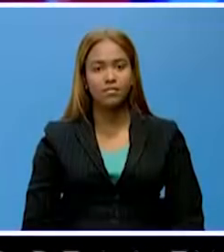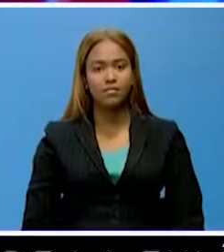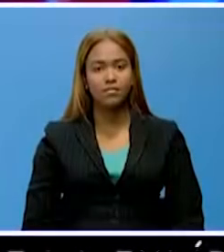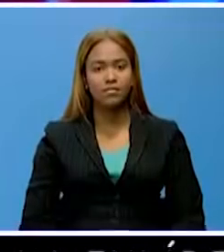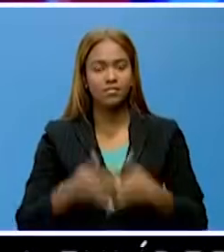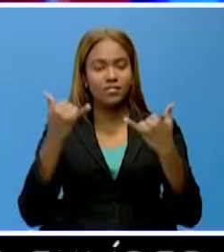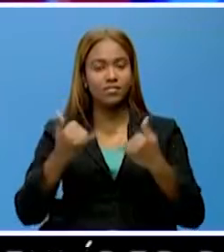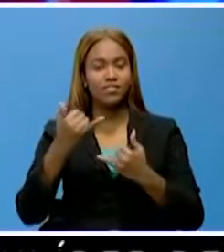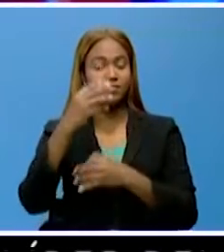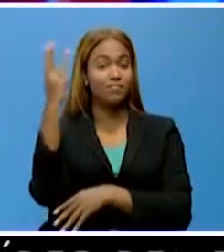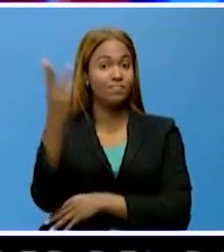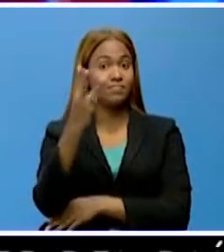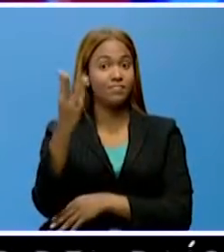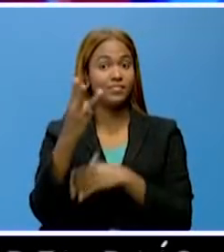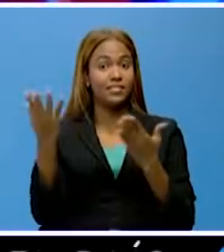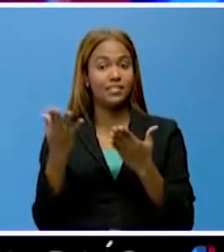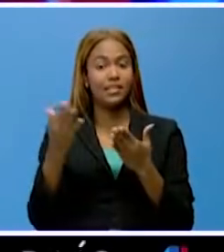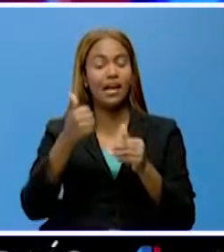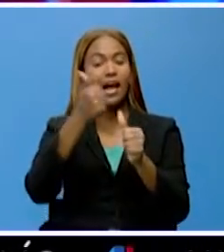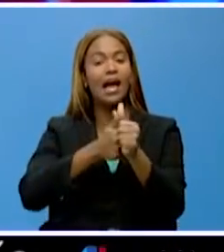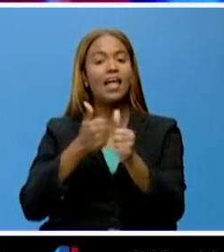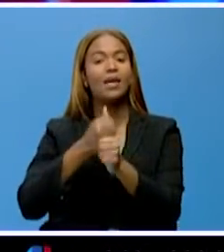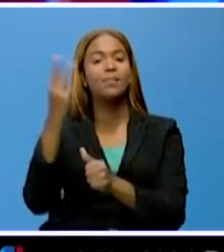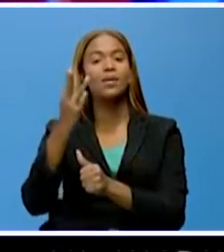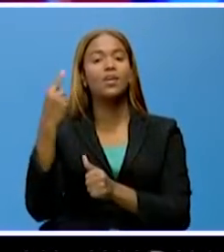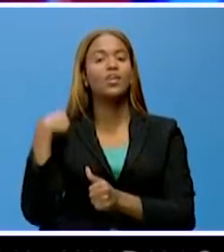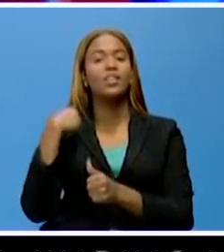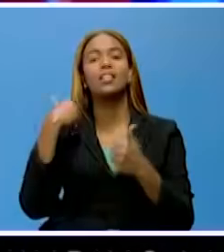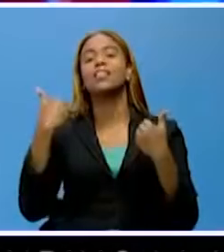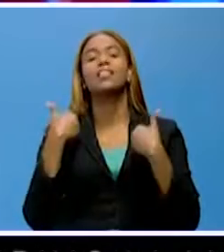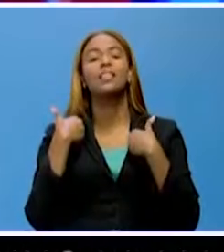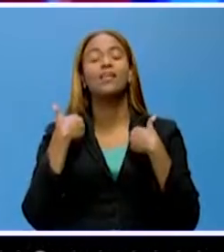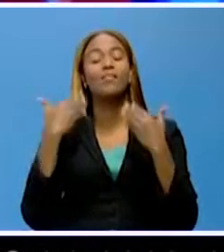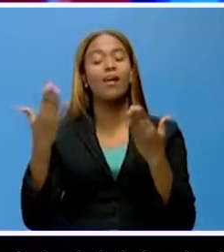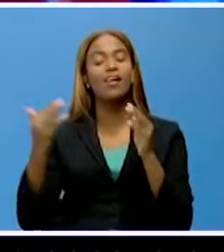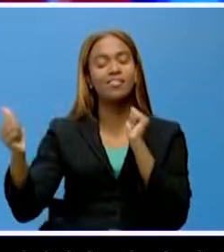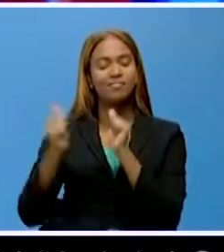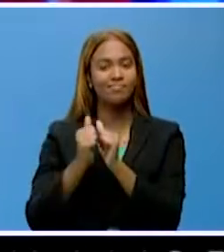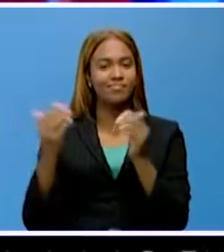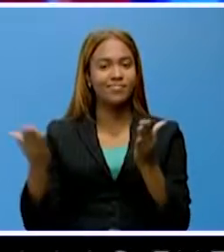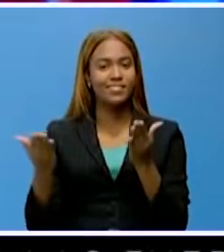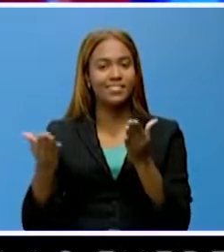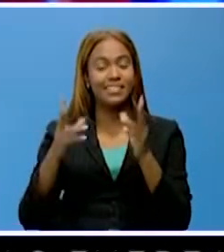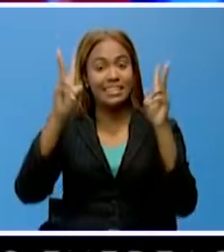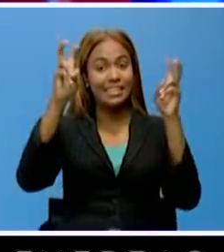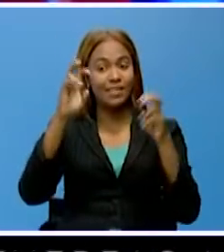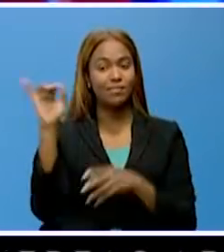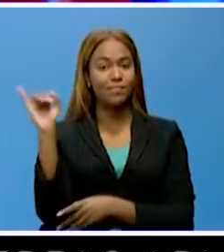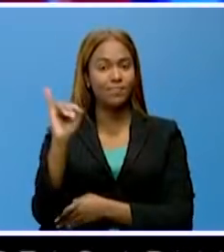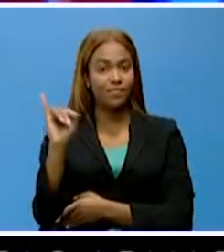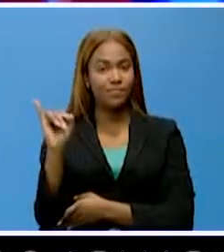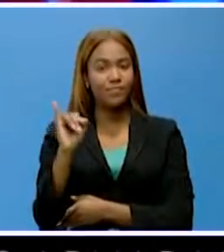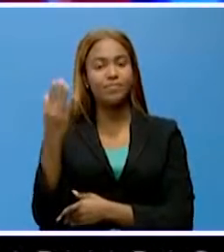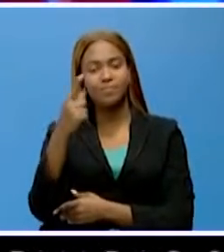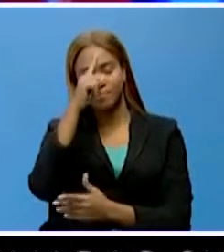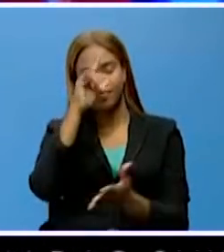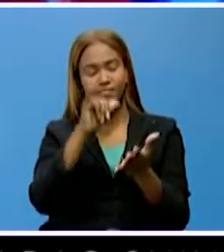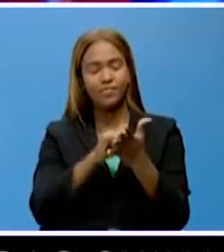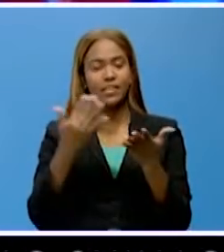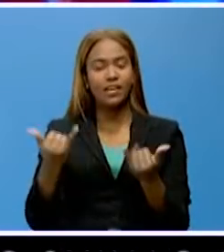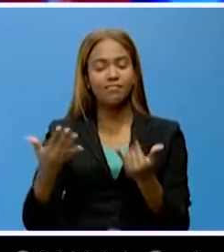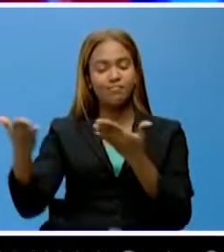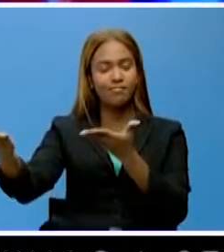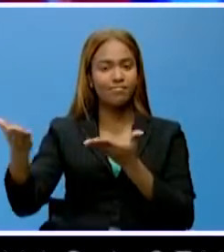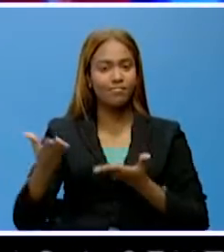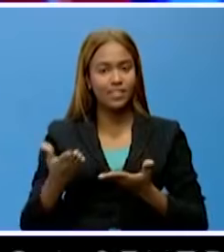Bueno, hoy es miércoles y cada miércoles nosotros tenemos una cita con aspectos migratorios y es por eso que damos